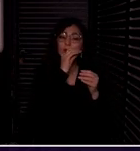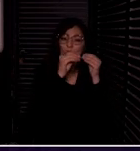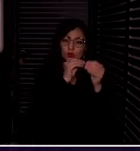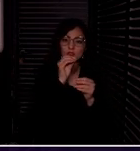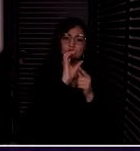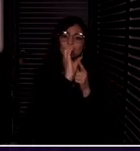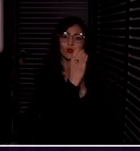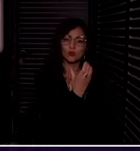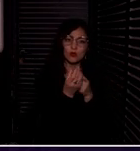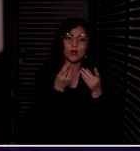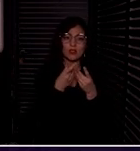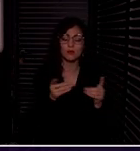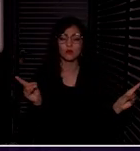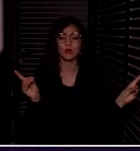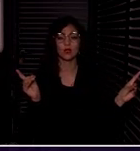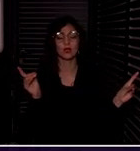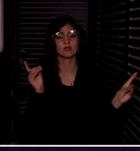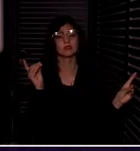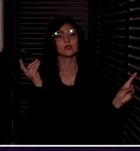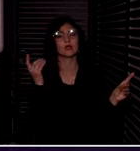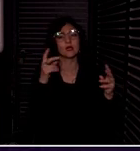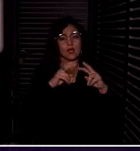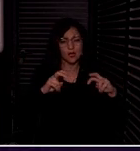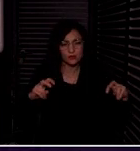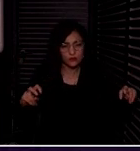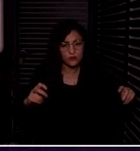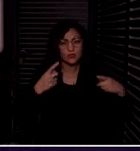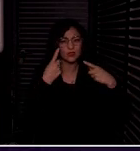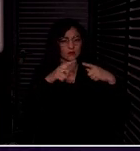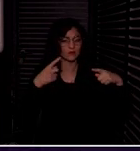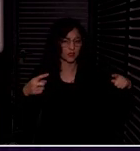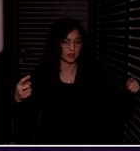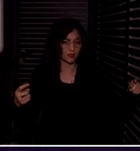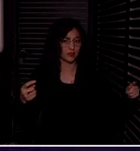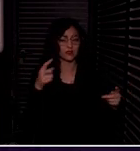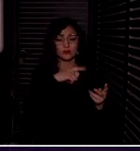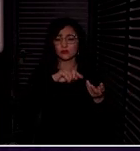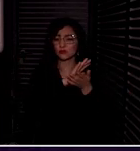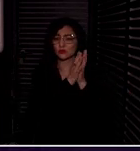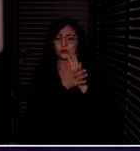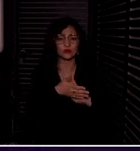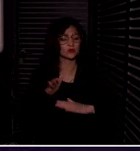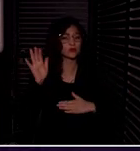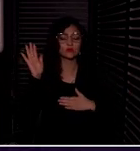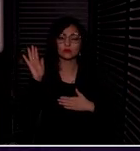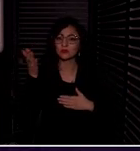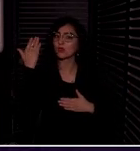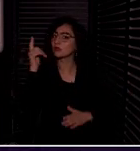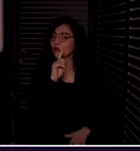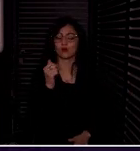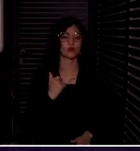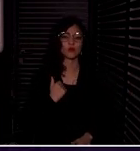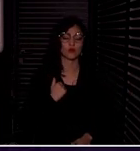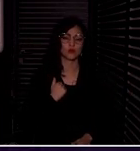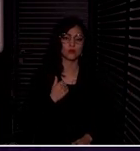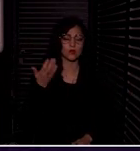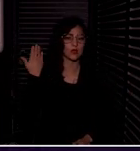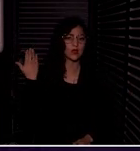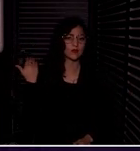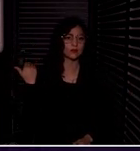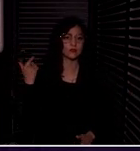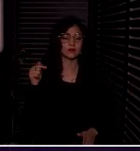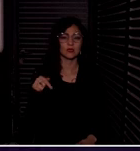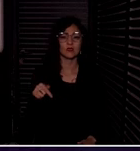de democracia electrónica fundamental. Esa promesa también se incumplió cuando se hizo el apagón